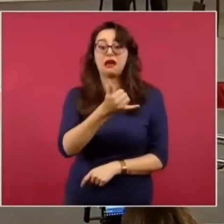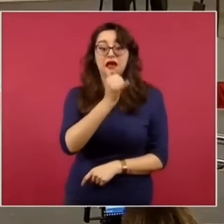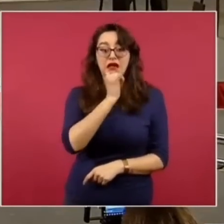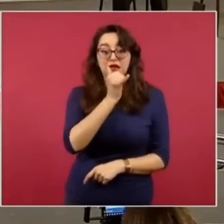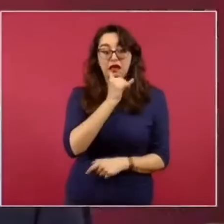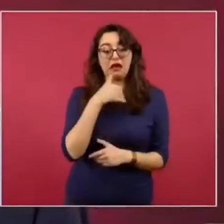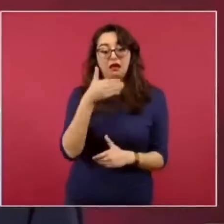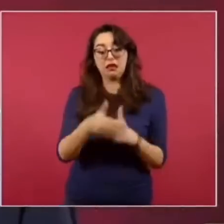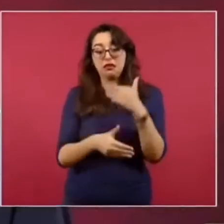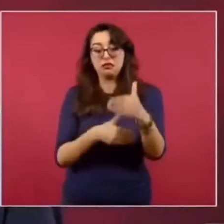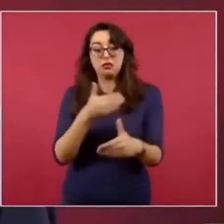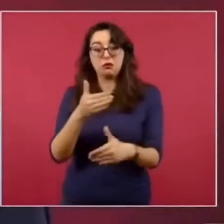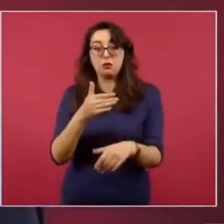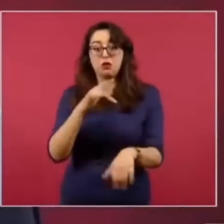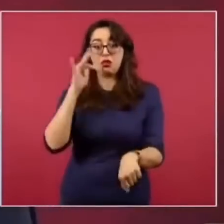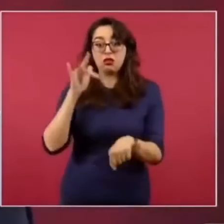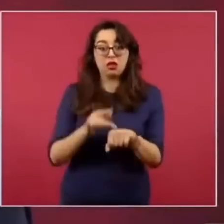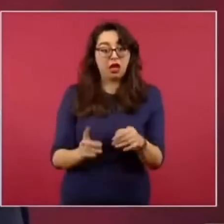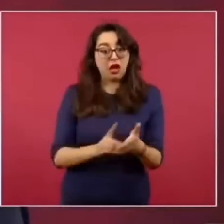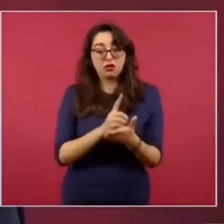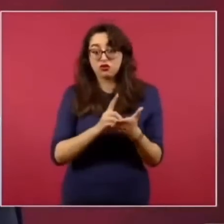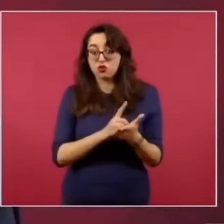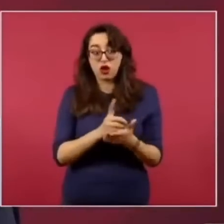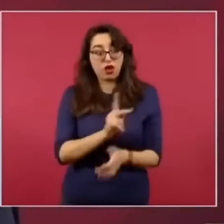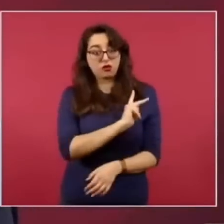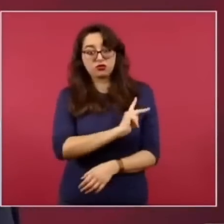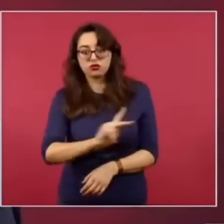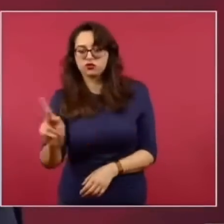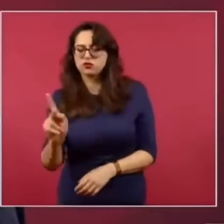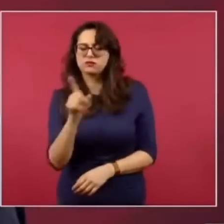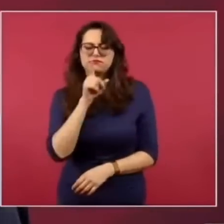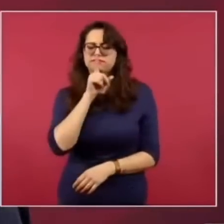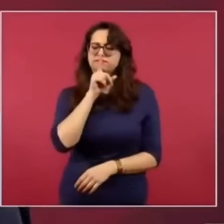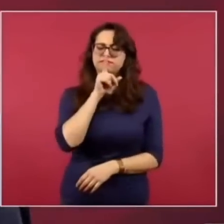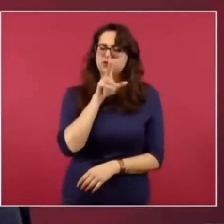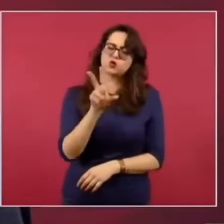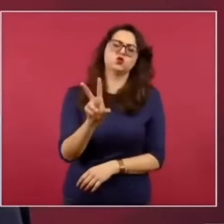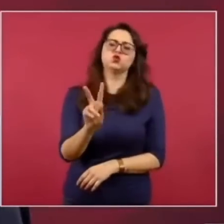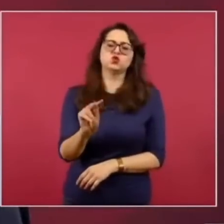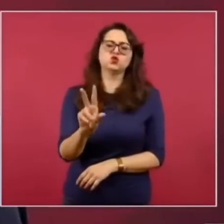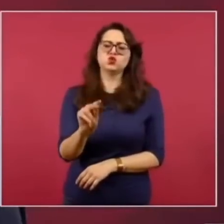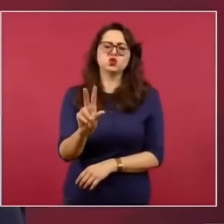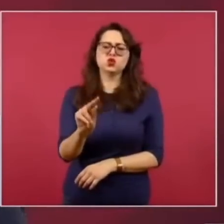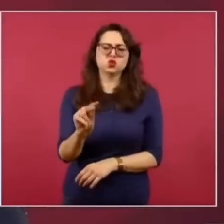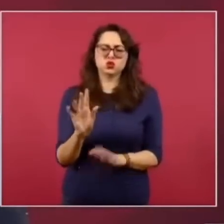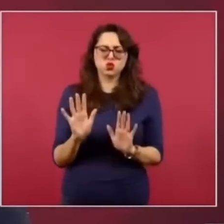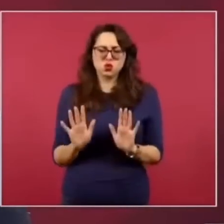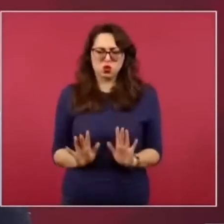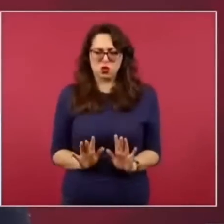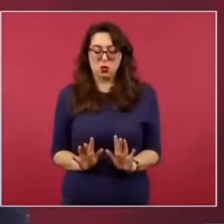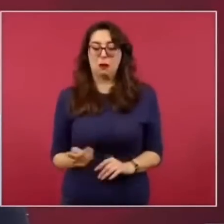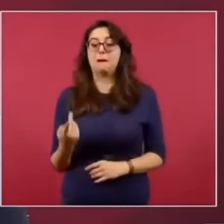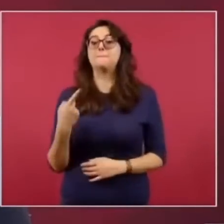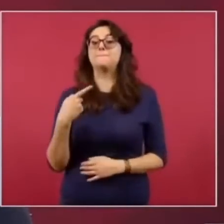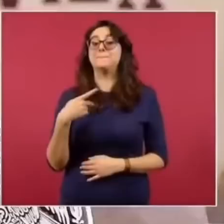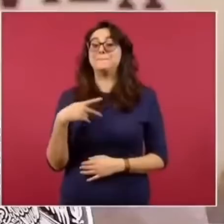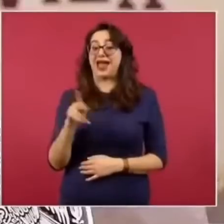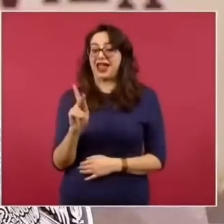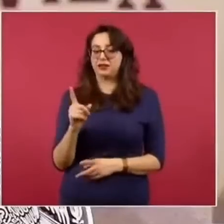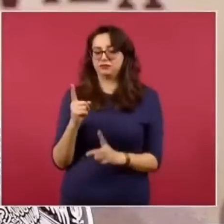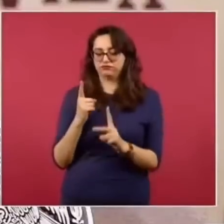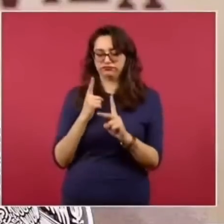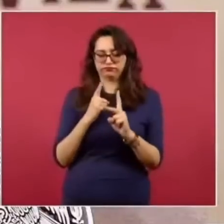irremediablemente va a consumir metanfetaminas. Lo único que quiere decir es que se ha demostrado epidemiológica y estadísticamente que